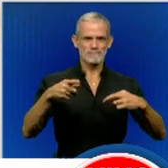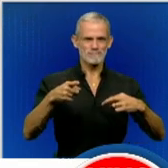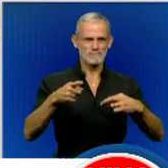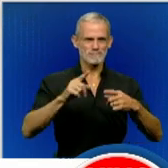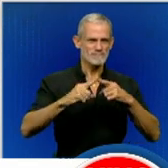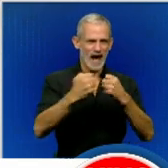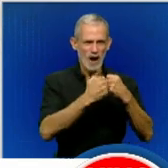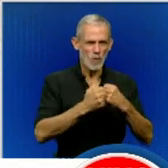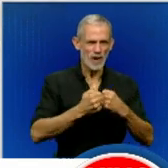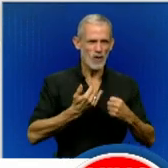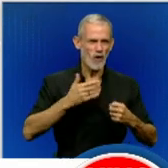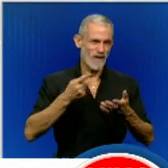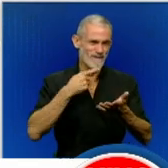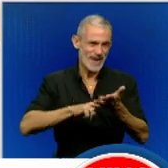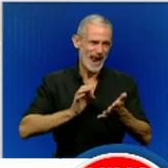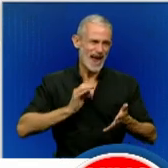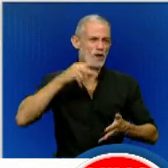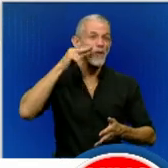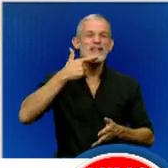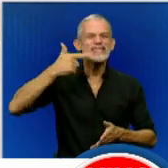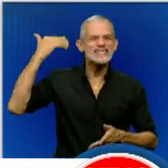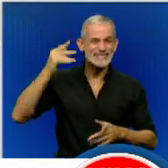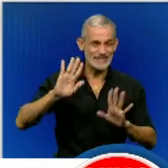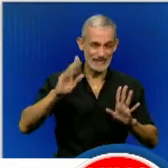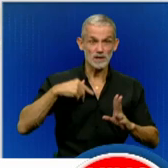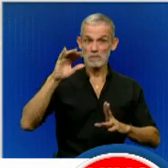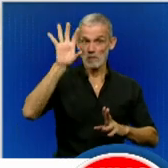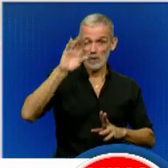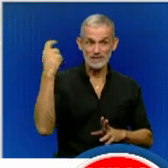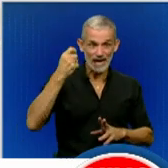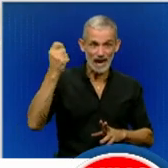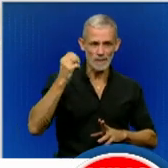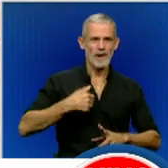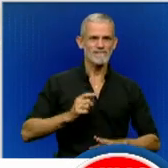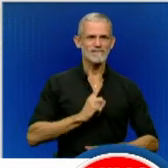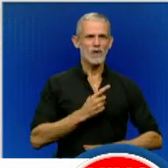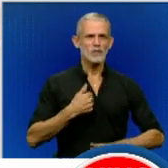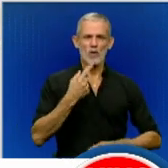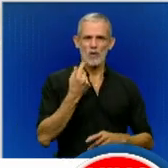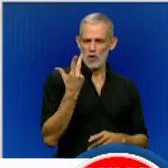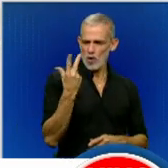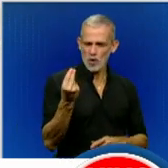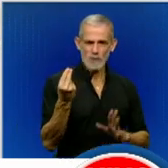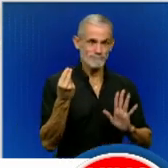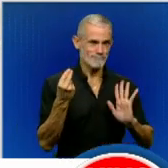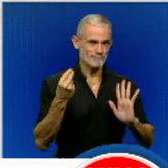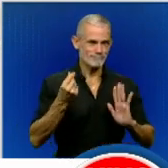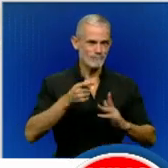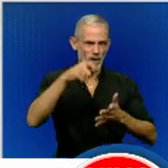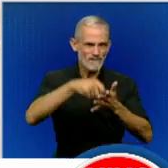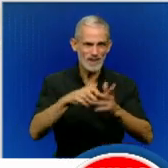consenso fiscal el cual desde la provincia de la pampa orgullosamente decimos que no lo ratificamos